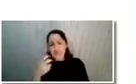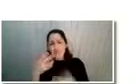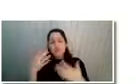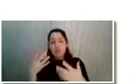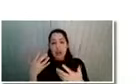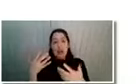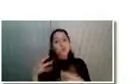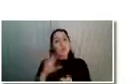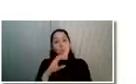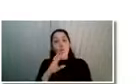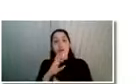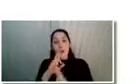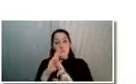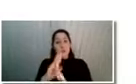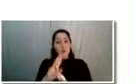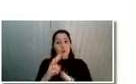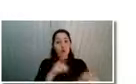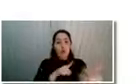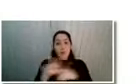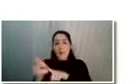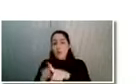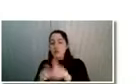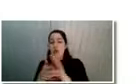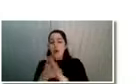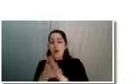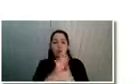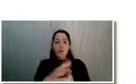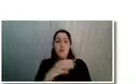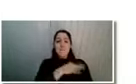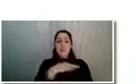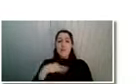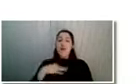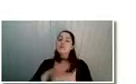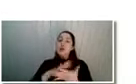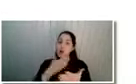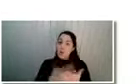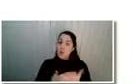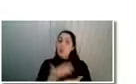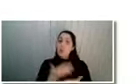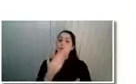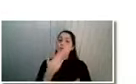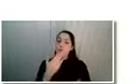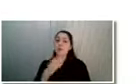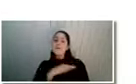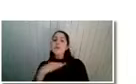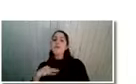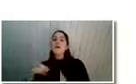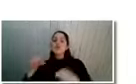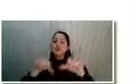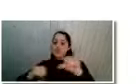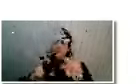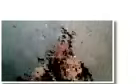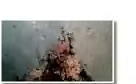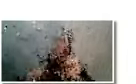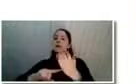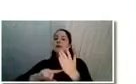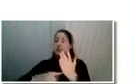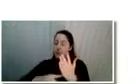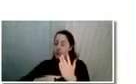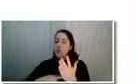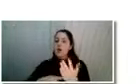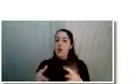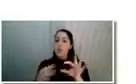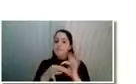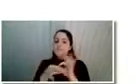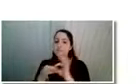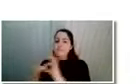coordinada entre el Ministerio de Salud y principalmente de Ciencias, del Ministerio de Ciencia y Tecnología, que ha